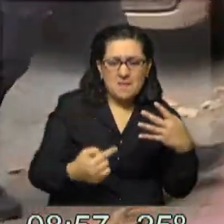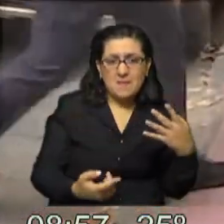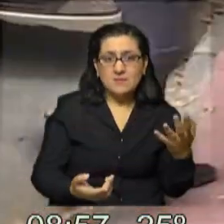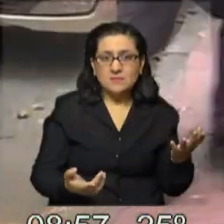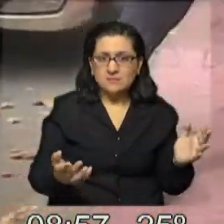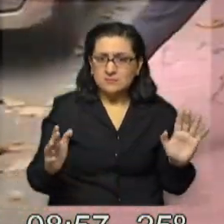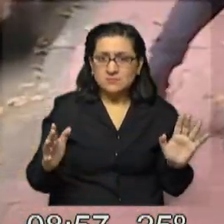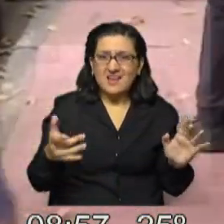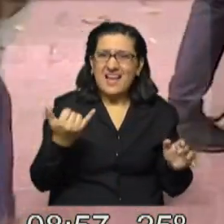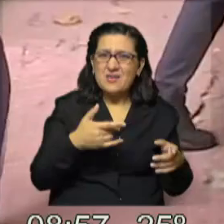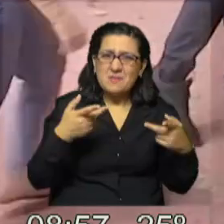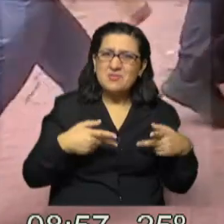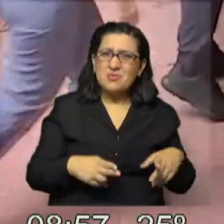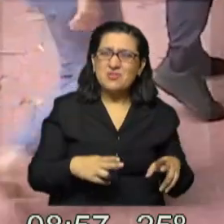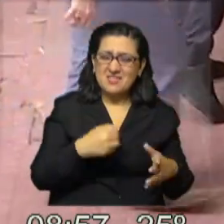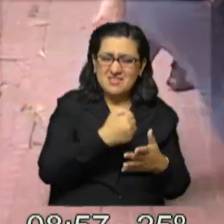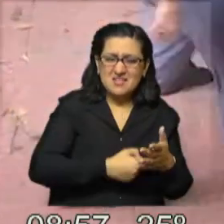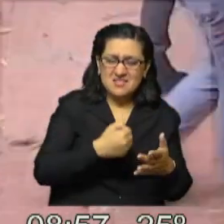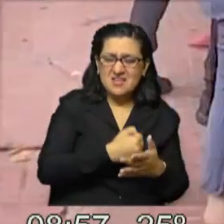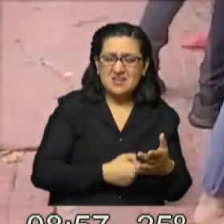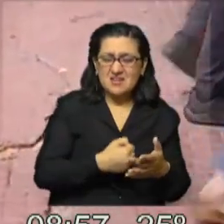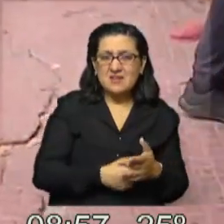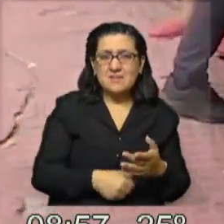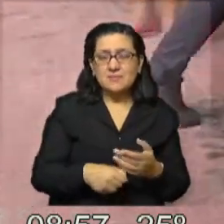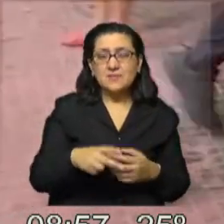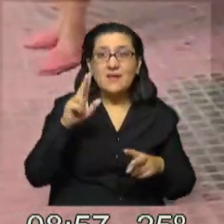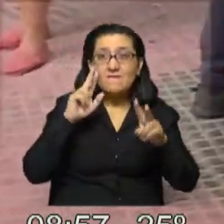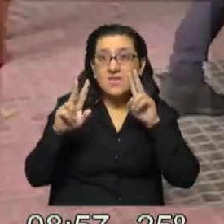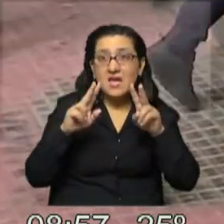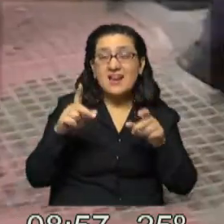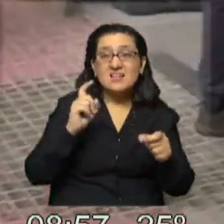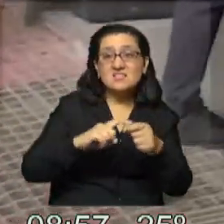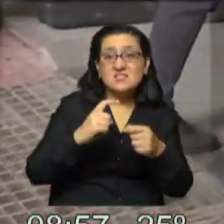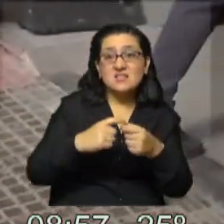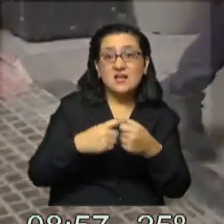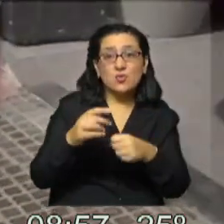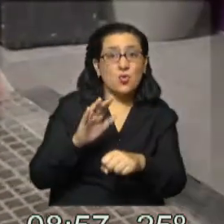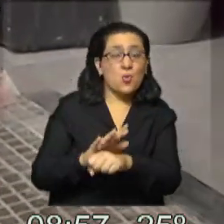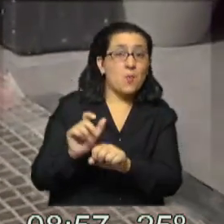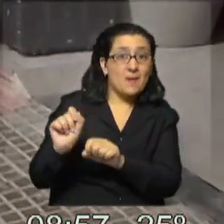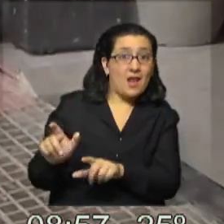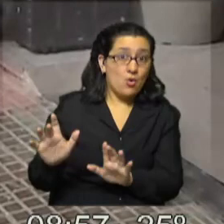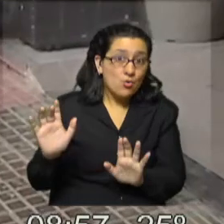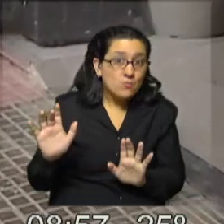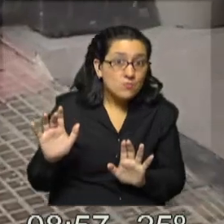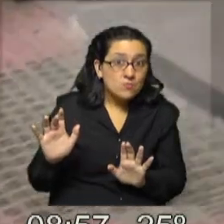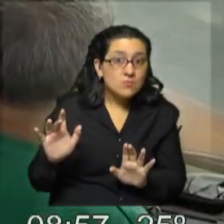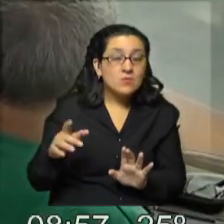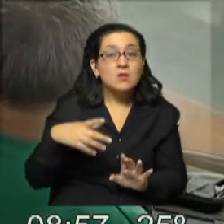tienen propiedad. Hay una metodología de intentar desprestigiar al movimiento sindical que nosotros creemos que está muy bien estudiada. Y